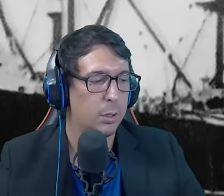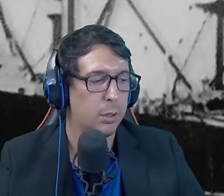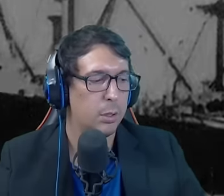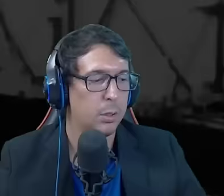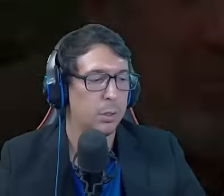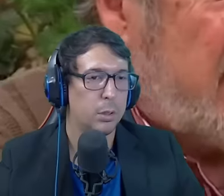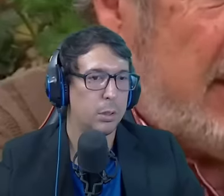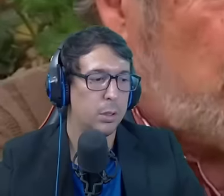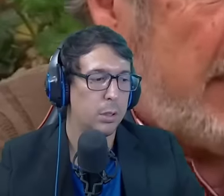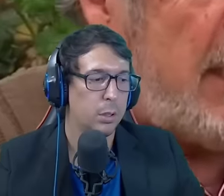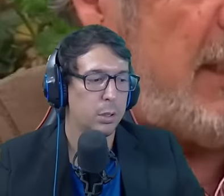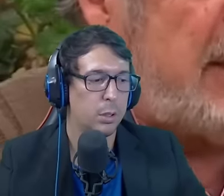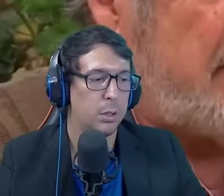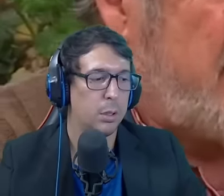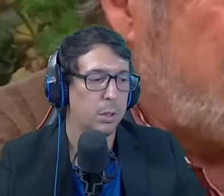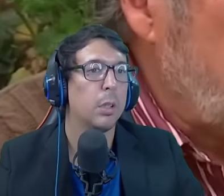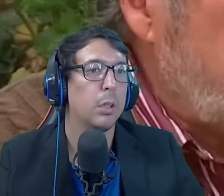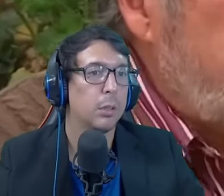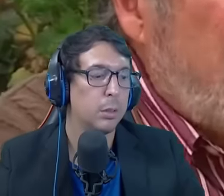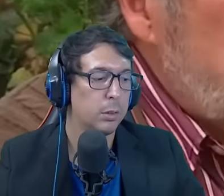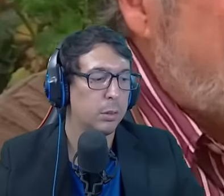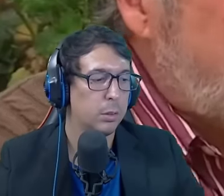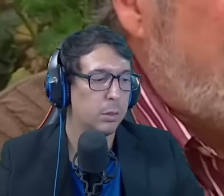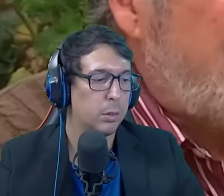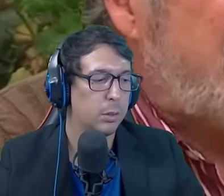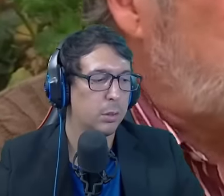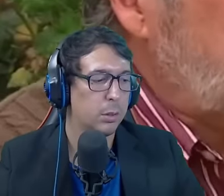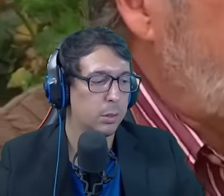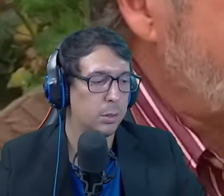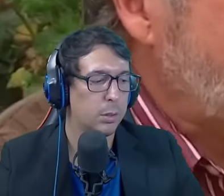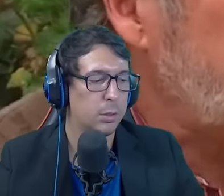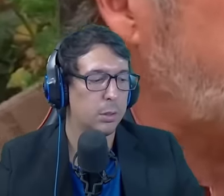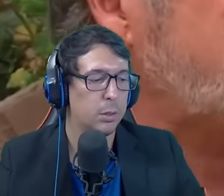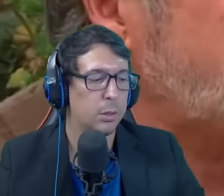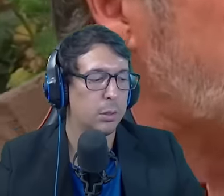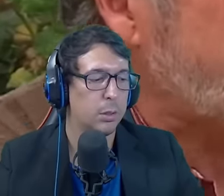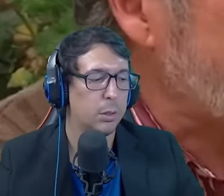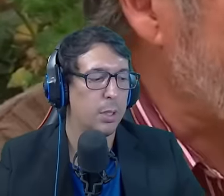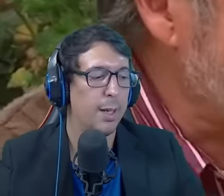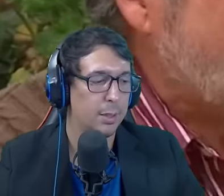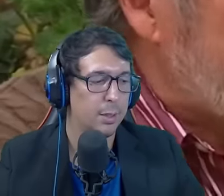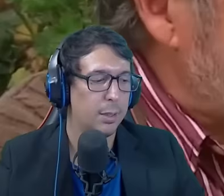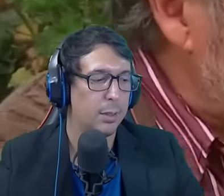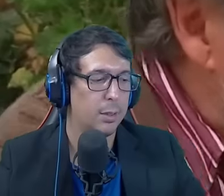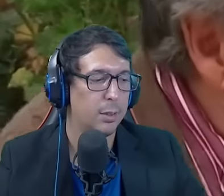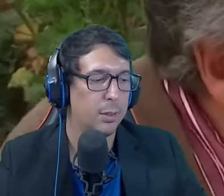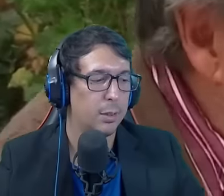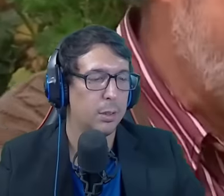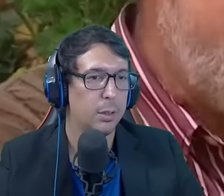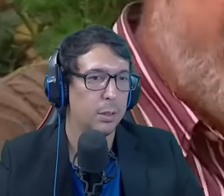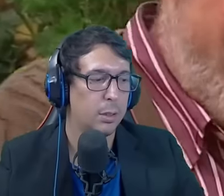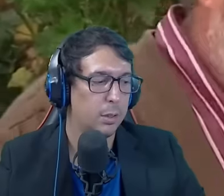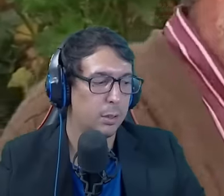Cuando el barco ya estaba casi listo para zarpar, tuvieron que esperar una semana o así porque lo alquilaron para hacer una película, que era una película